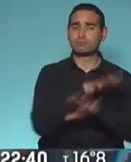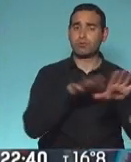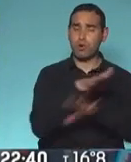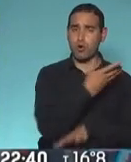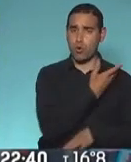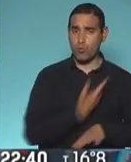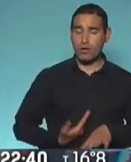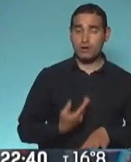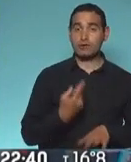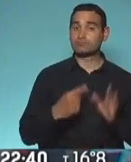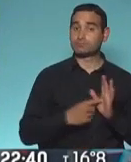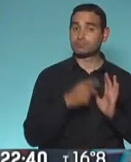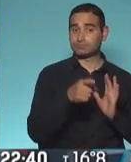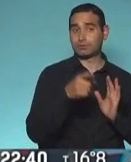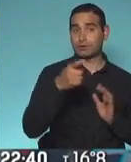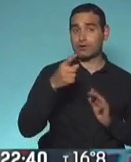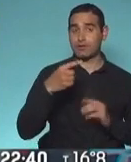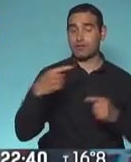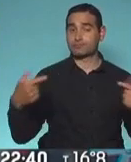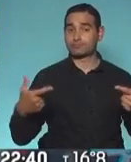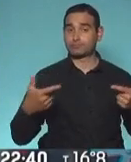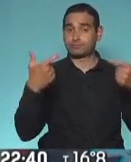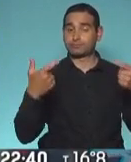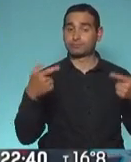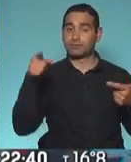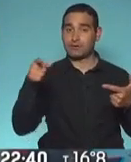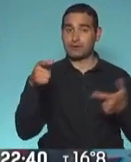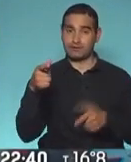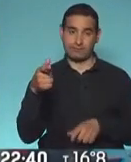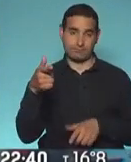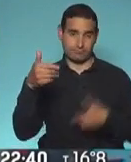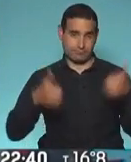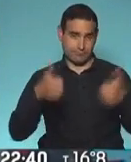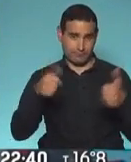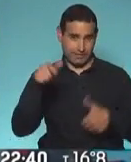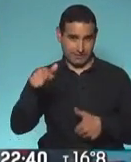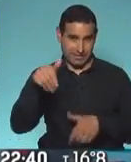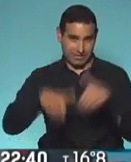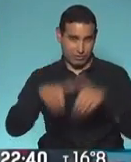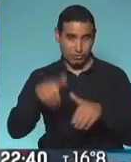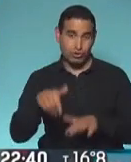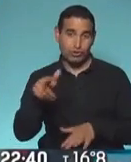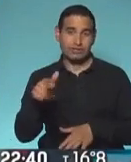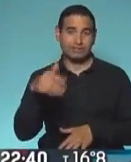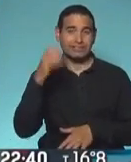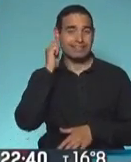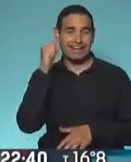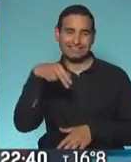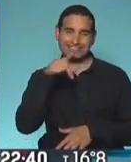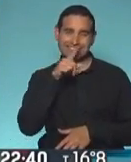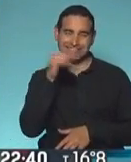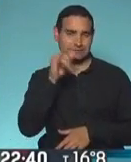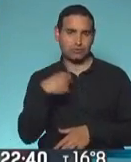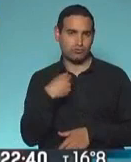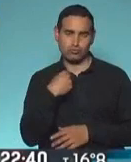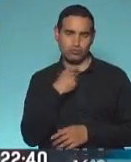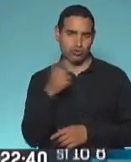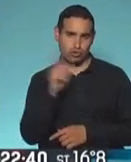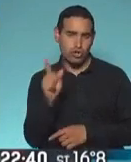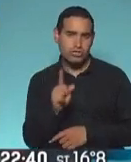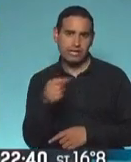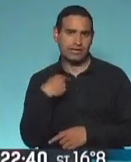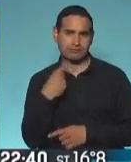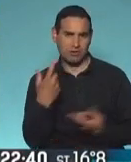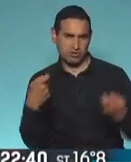pero el rival de Netanyahu en las elecciones de septiembre de ese mismo mes, Benny Gantz, se opone. No quiere formar una